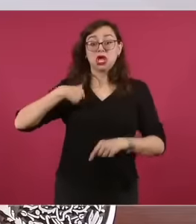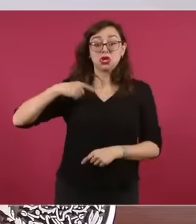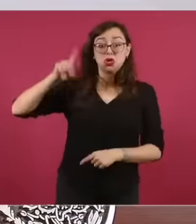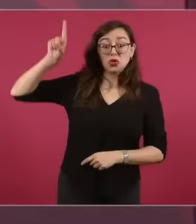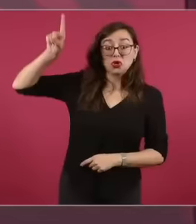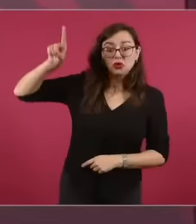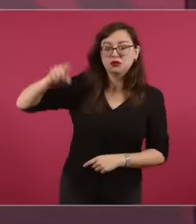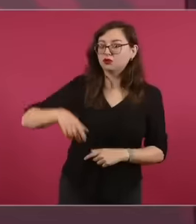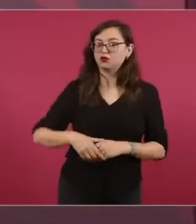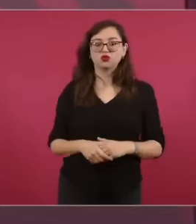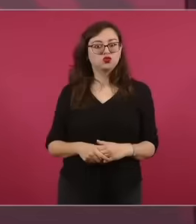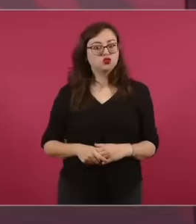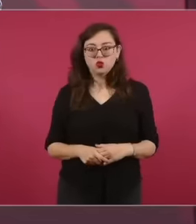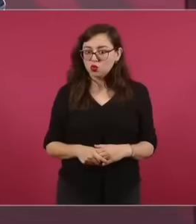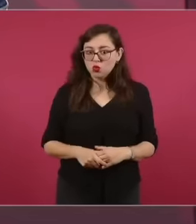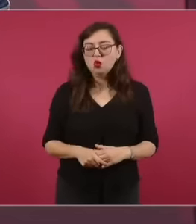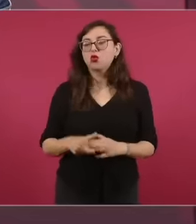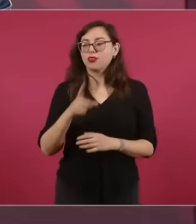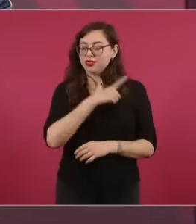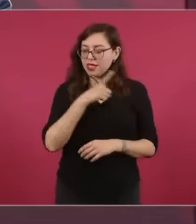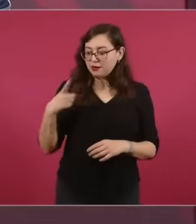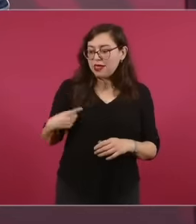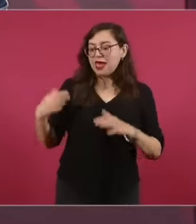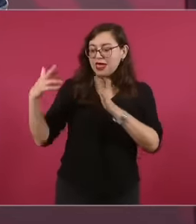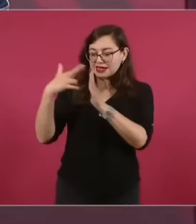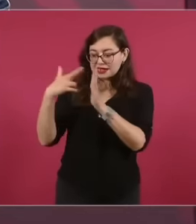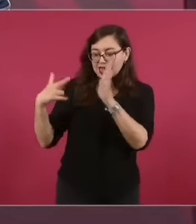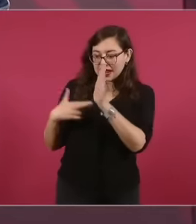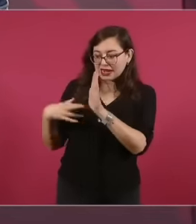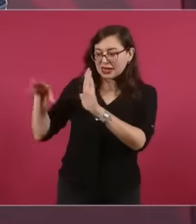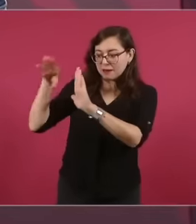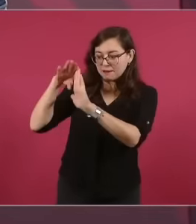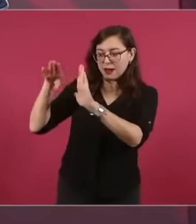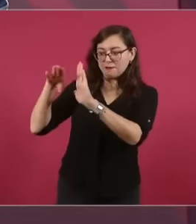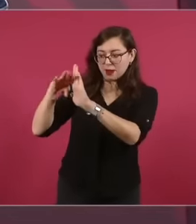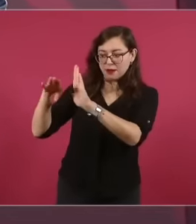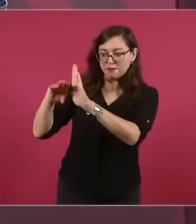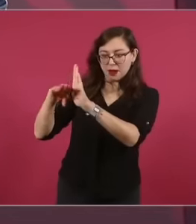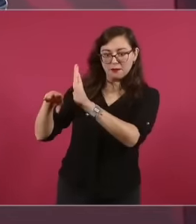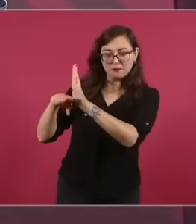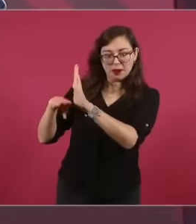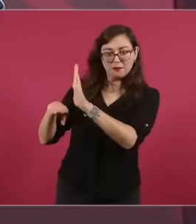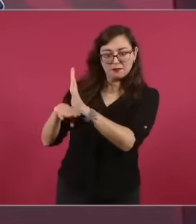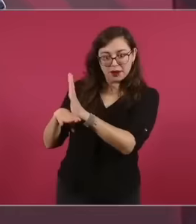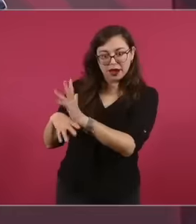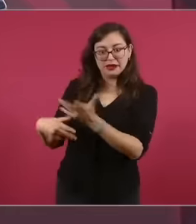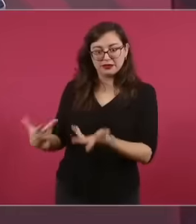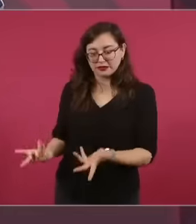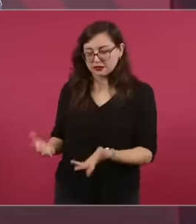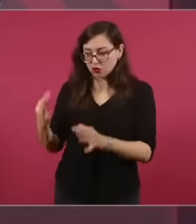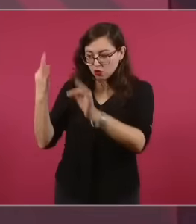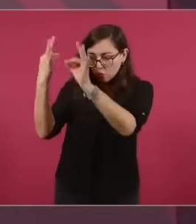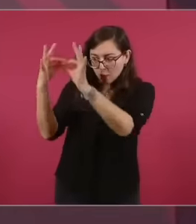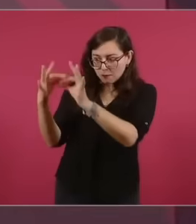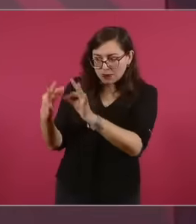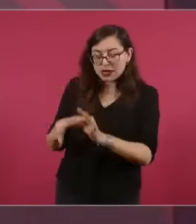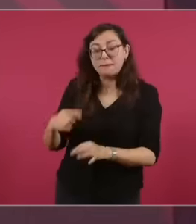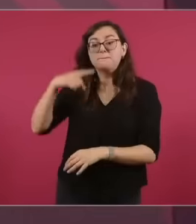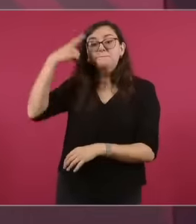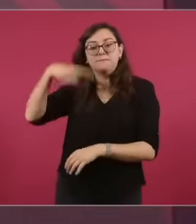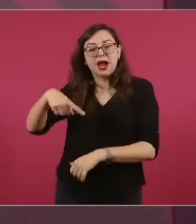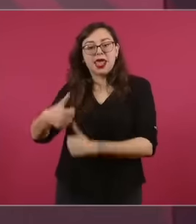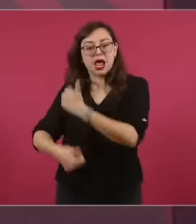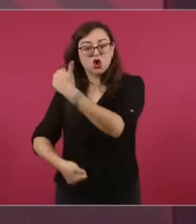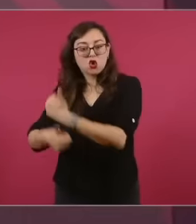A mí me desaforaron porque querían que yo no cumpliera con el requisito de no